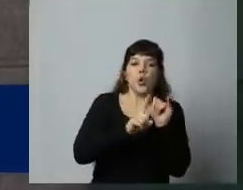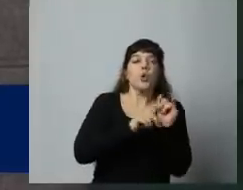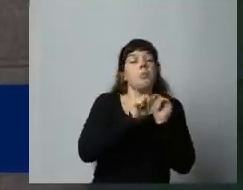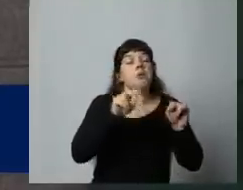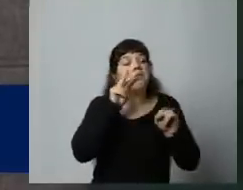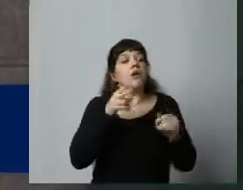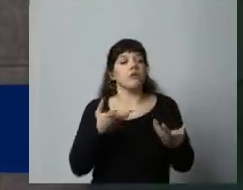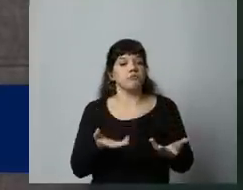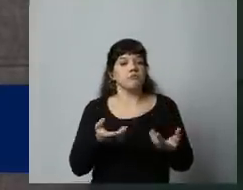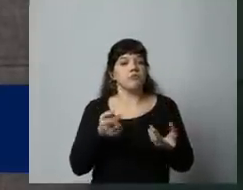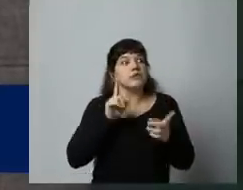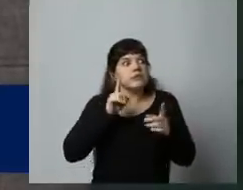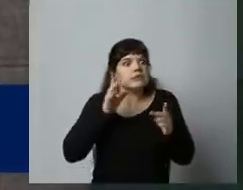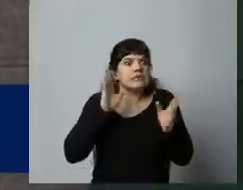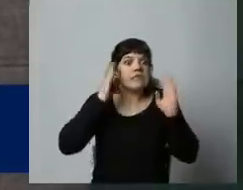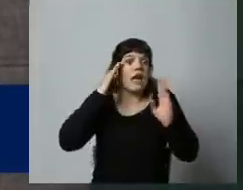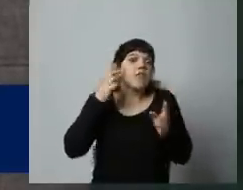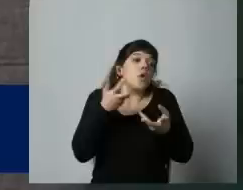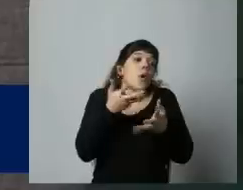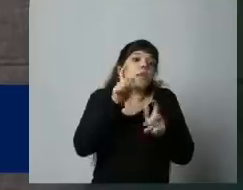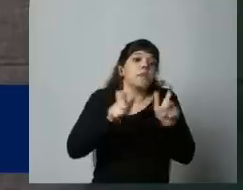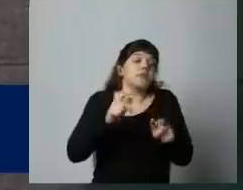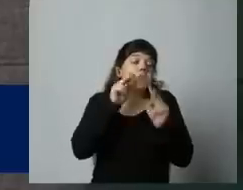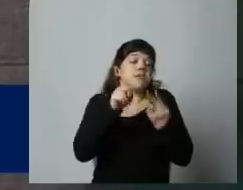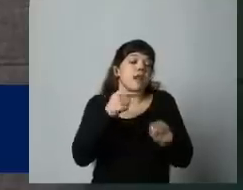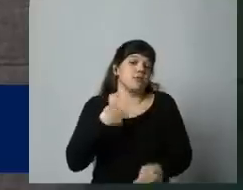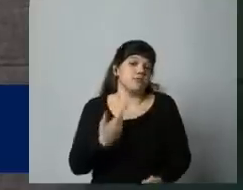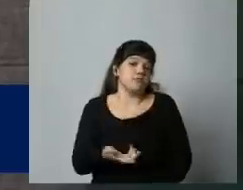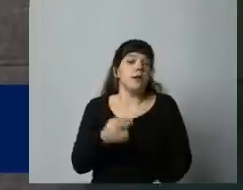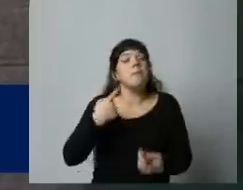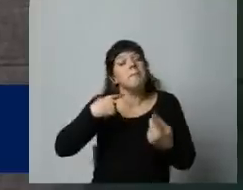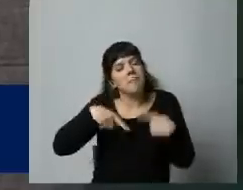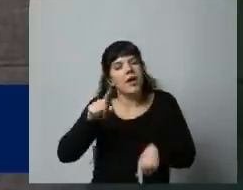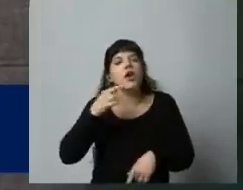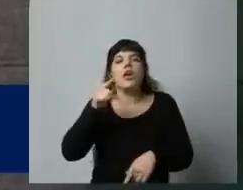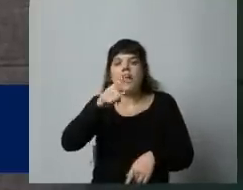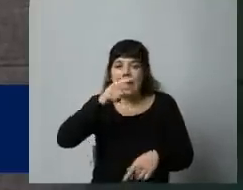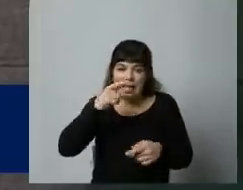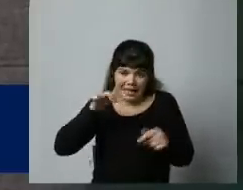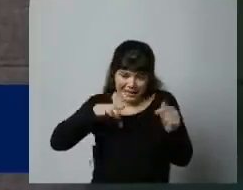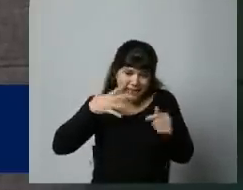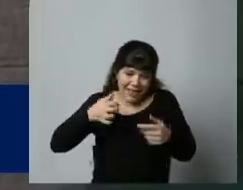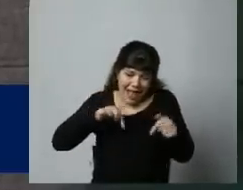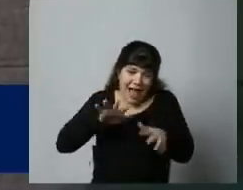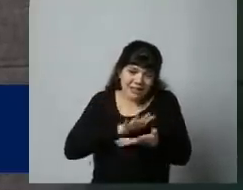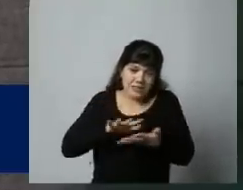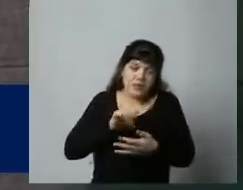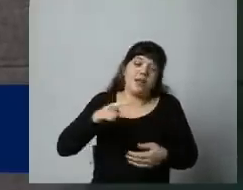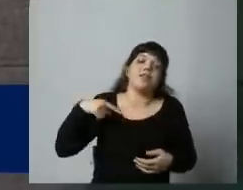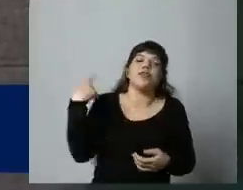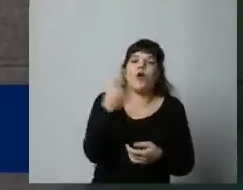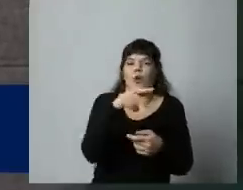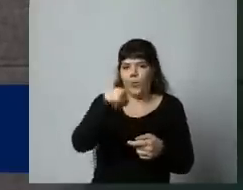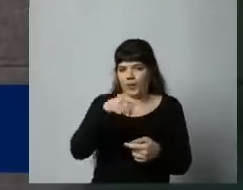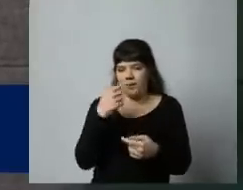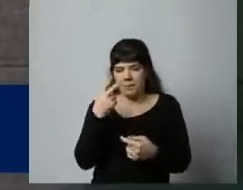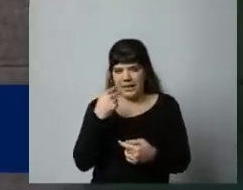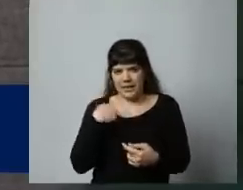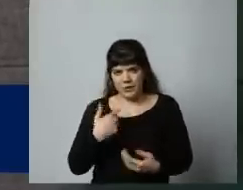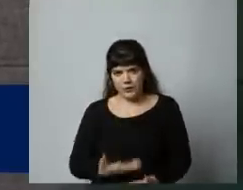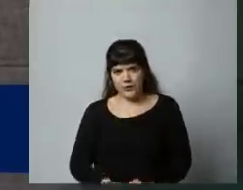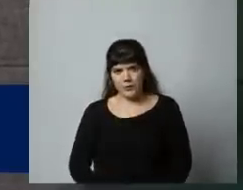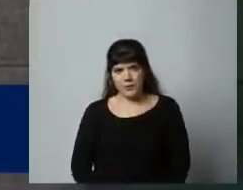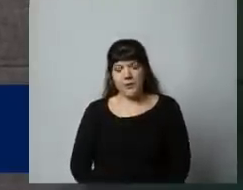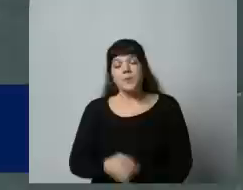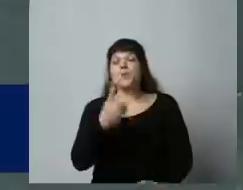saber cuál es el impacto real que está teniendo Este programa pero todo eso es gracias a vos gracias a ustedes que nos miran tenemos el agrado dos tenemos dos